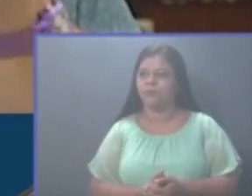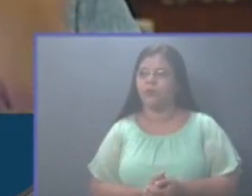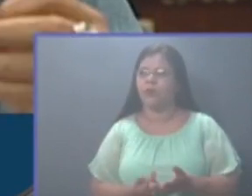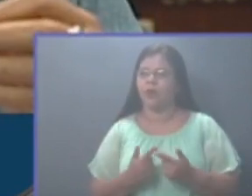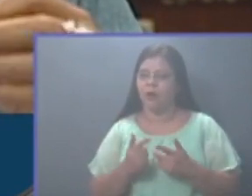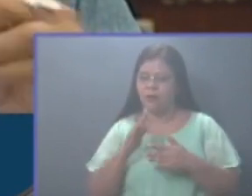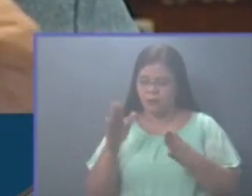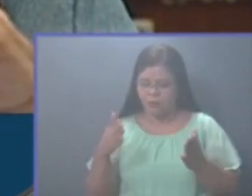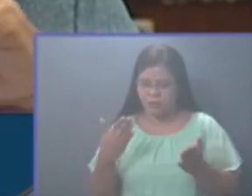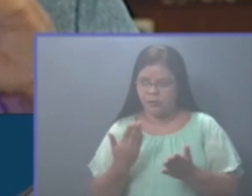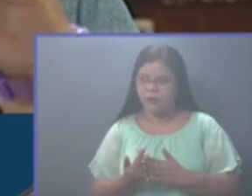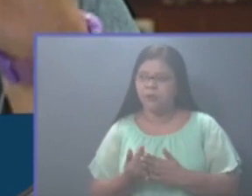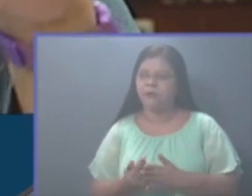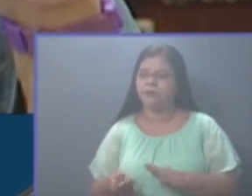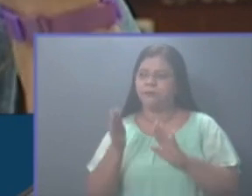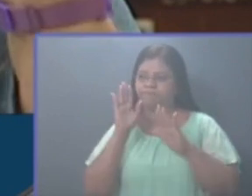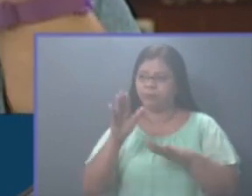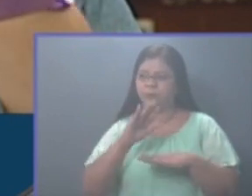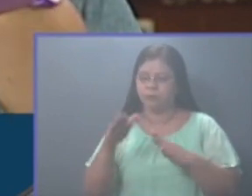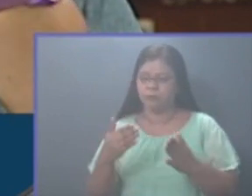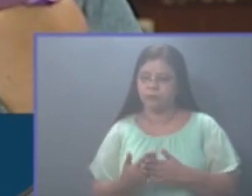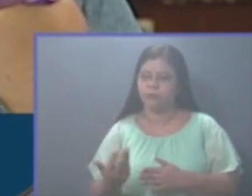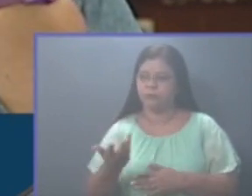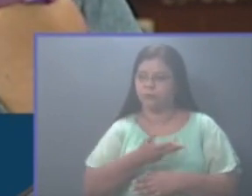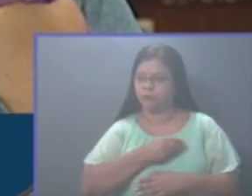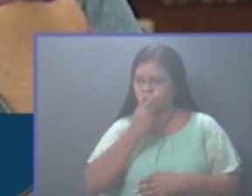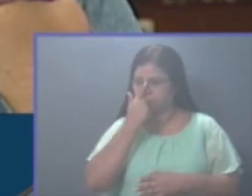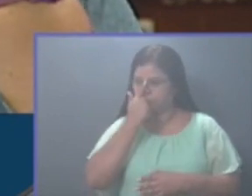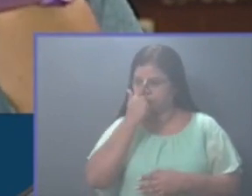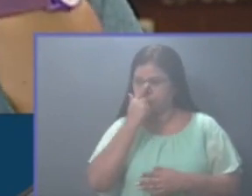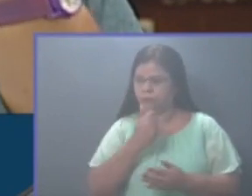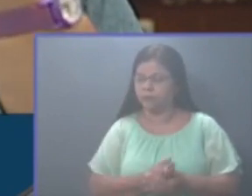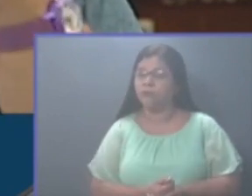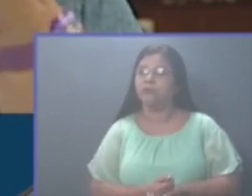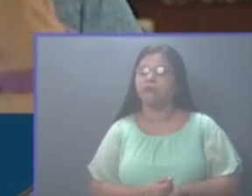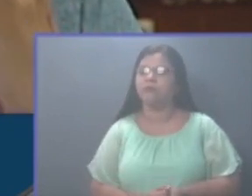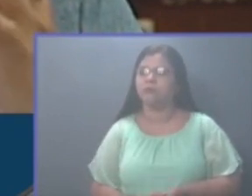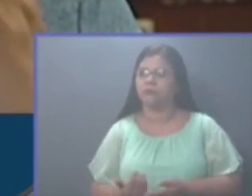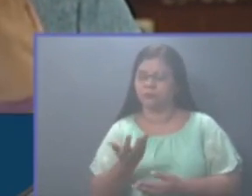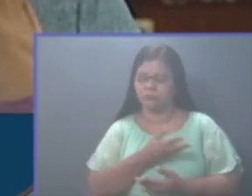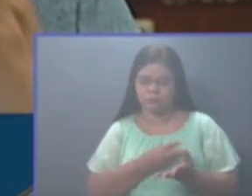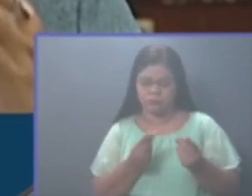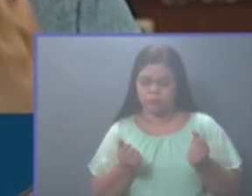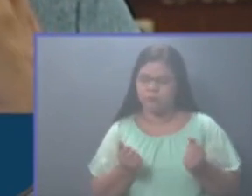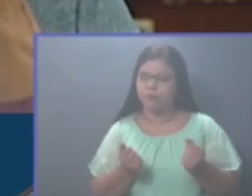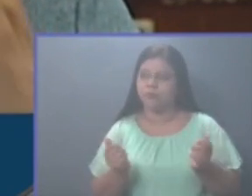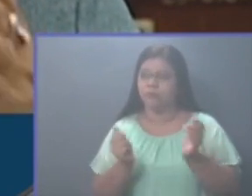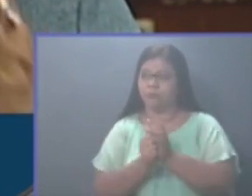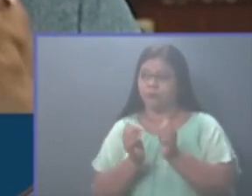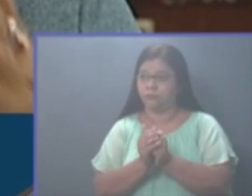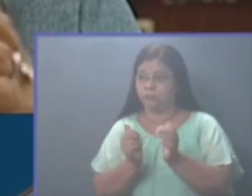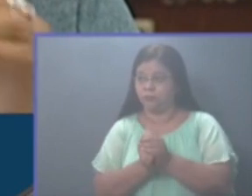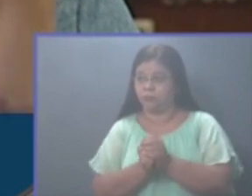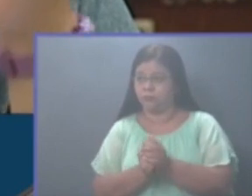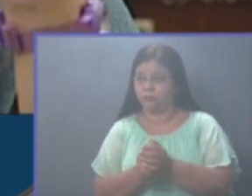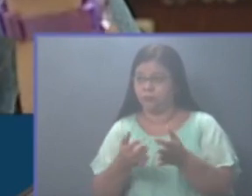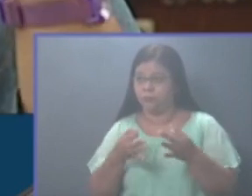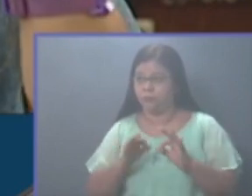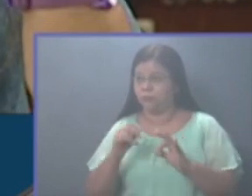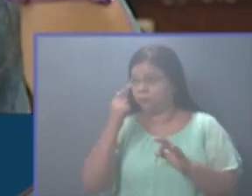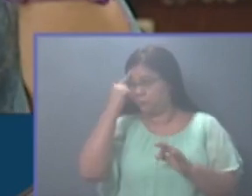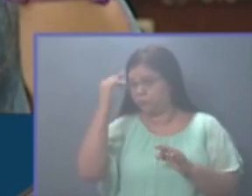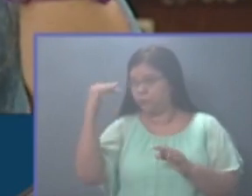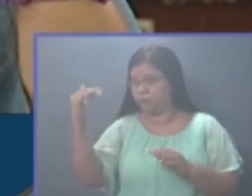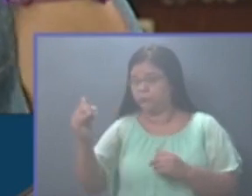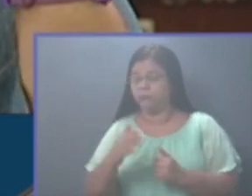en el respeto a la soberanía, en que la solución a los conflictos es por la vía política y no por las